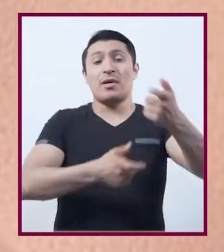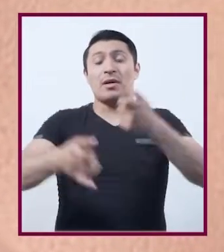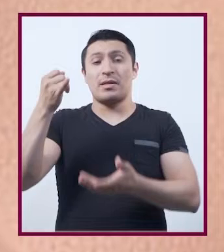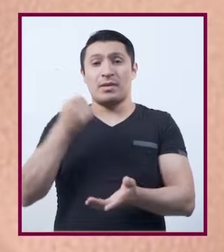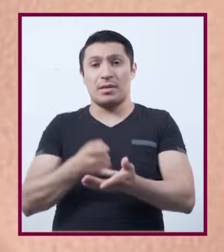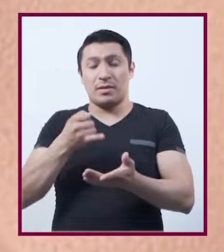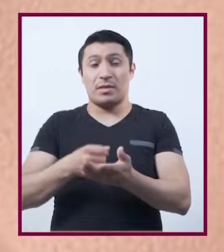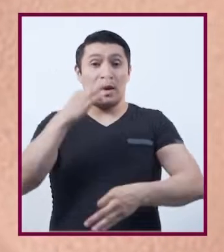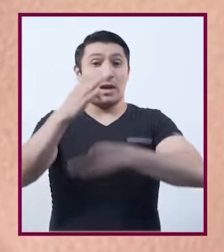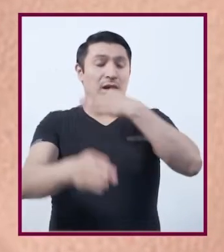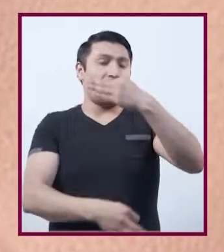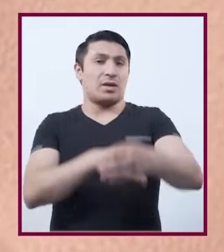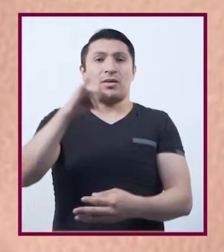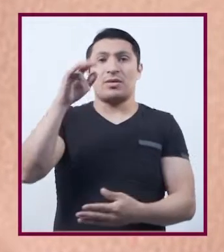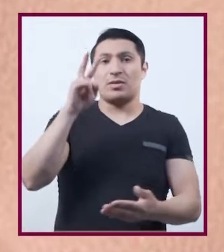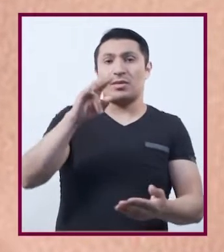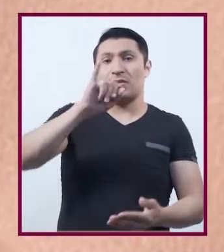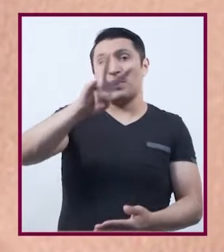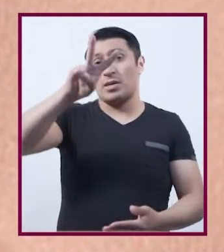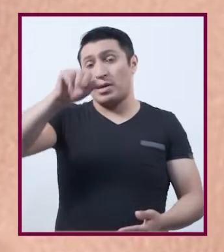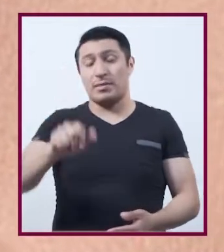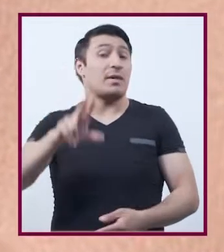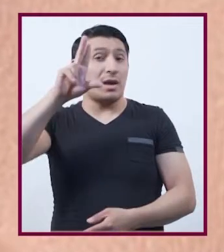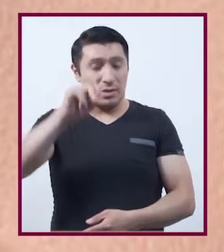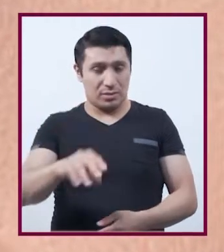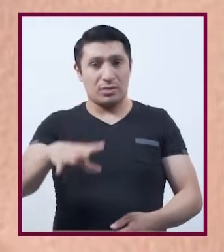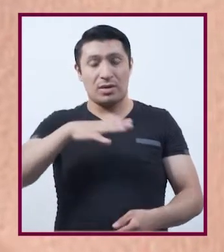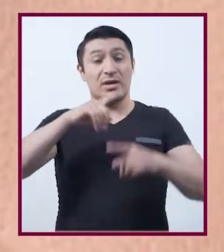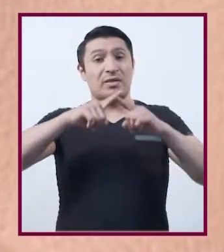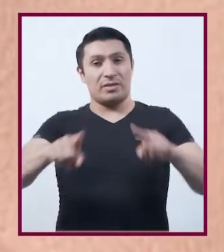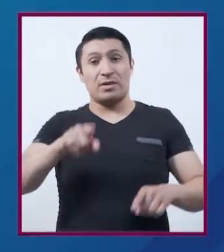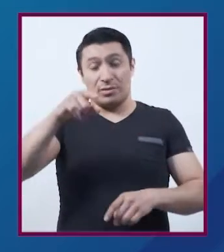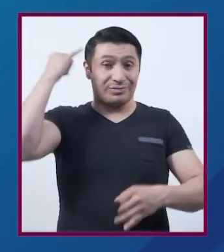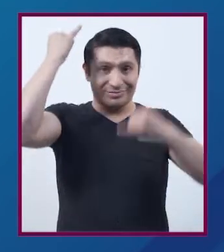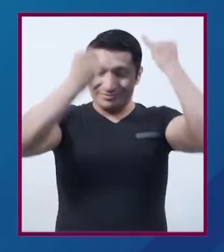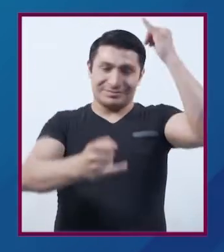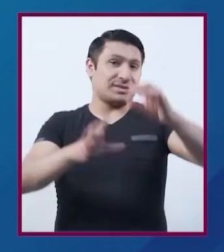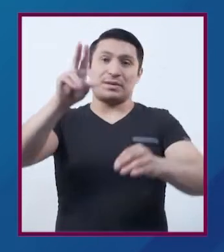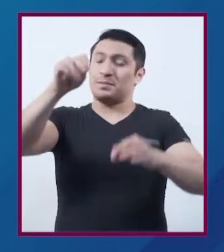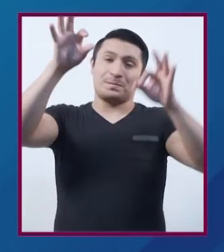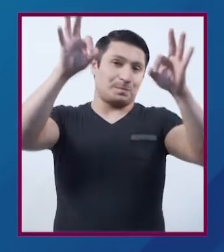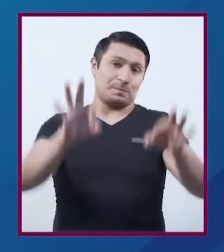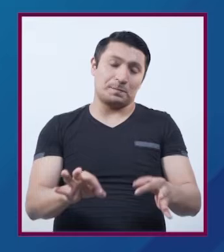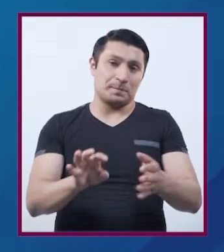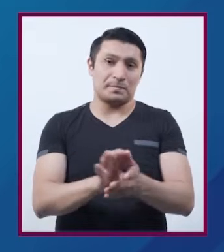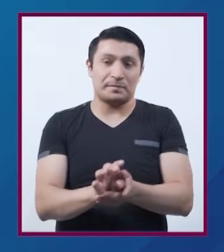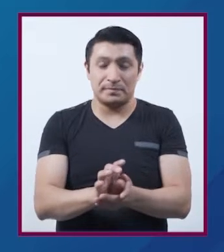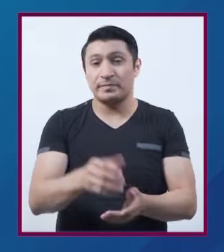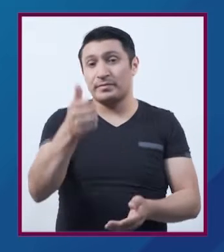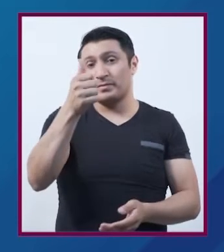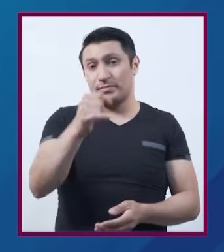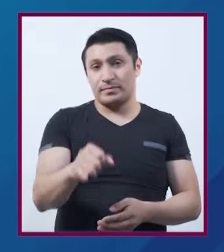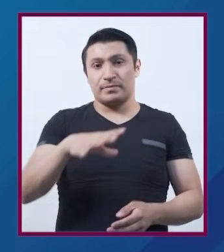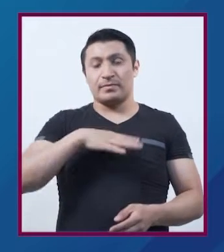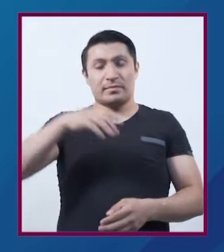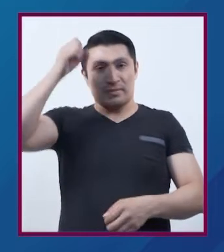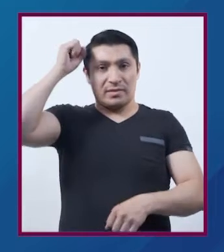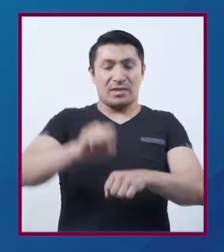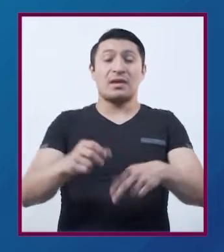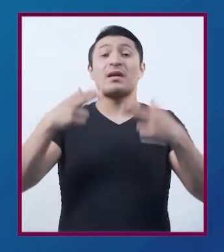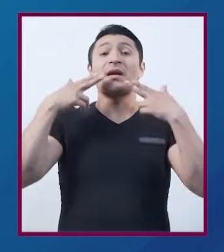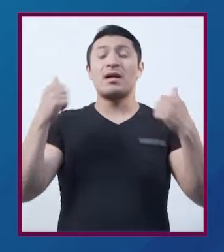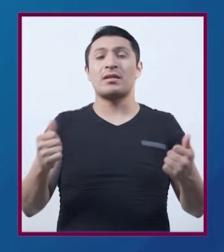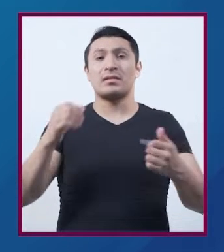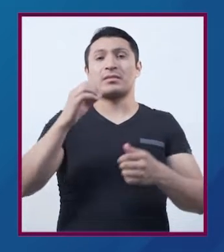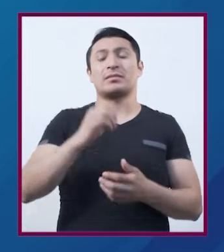supuesto, existen otros modos de recaudar impuestos. No todo es a través del impuesto al valor agregado. ¿Te imaginas? No sería